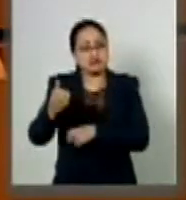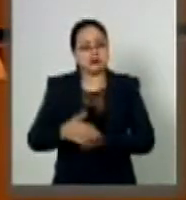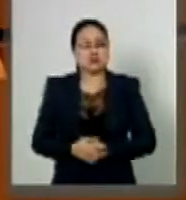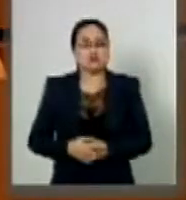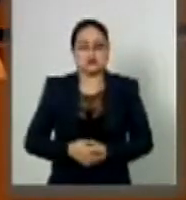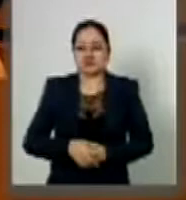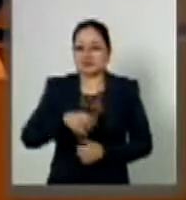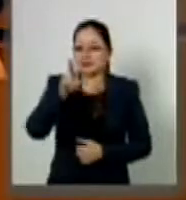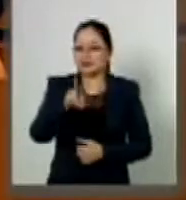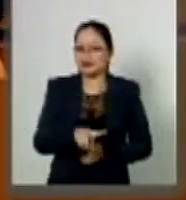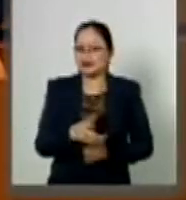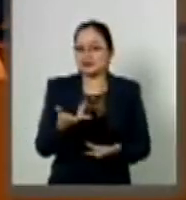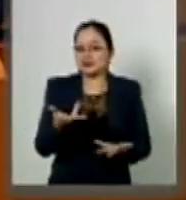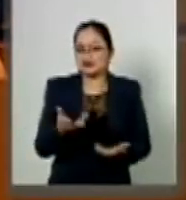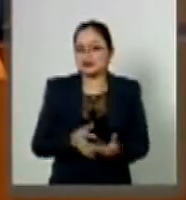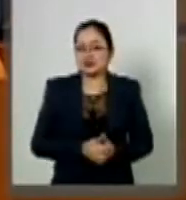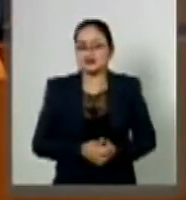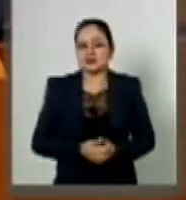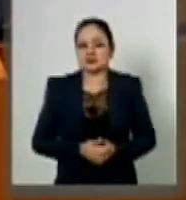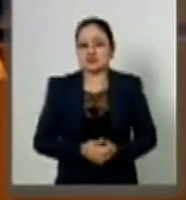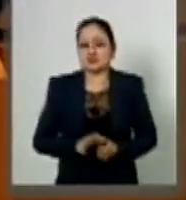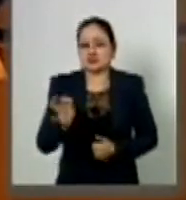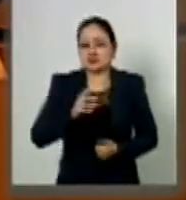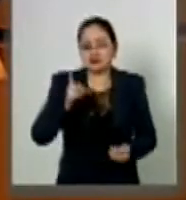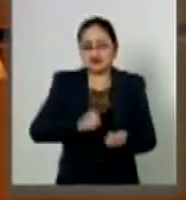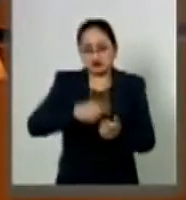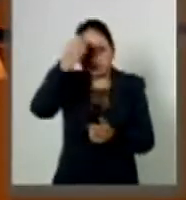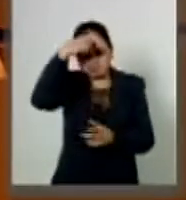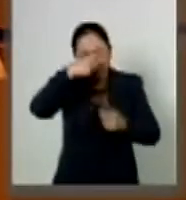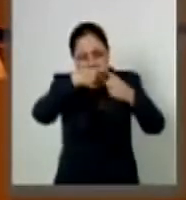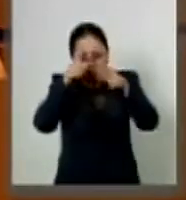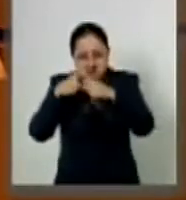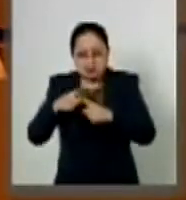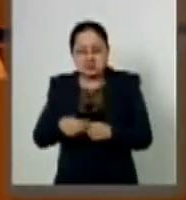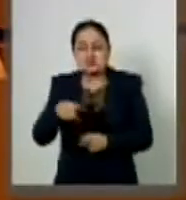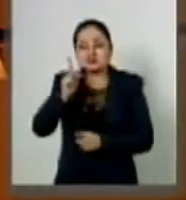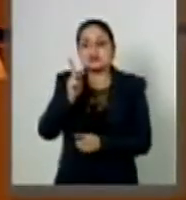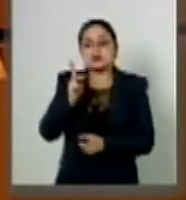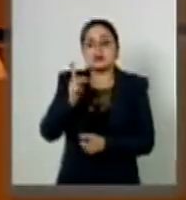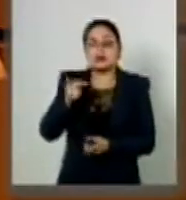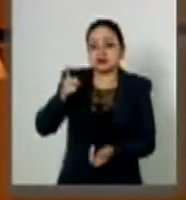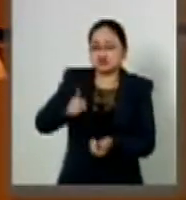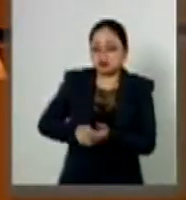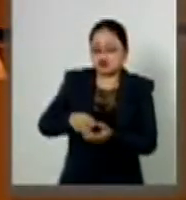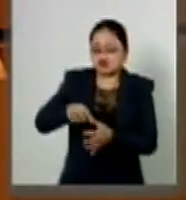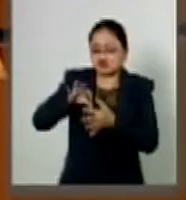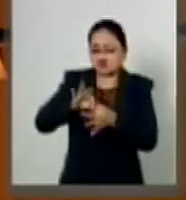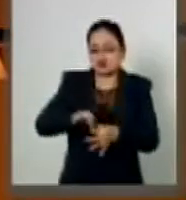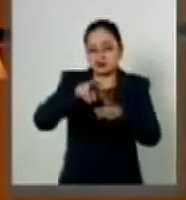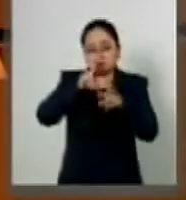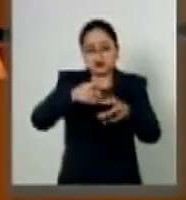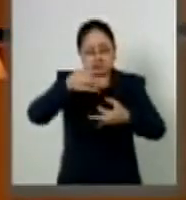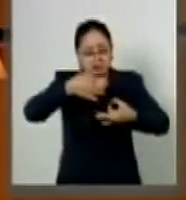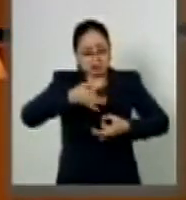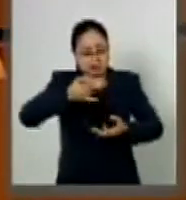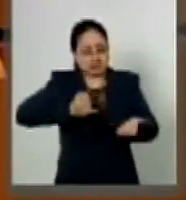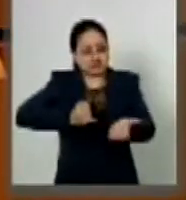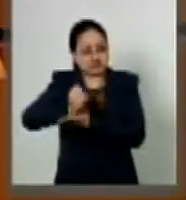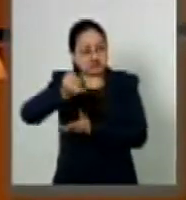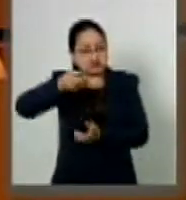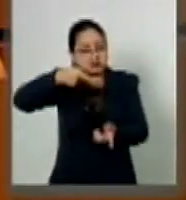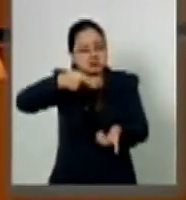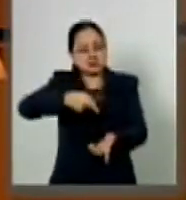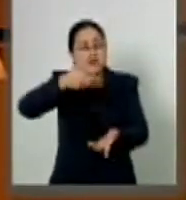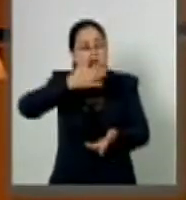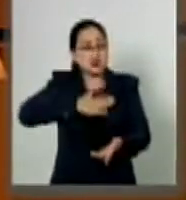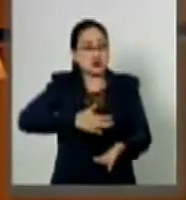La verdad, se puede tener diferencias de opiniones, pero que un órgano administrador de justicia se manipule de esta manera,